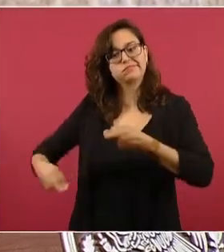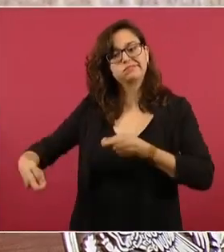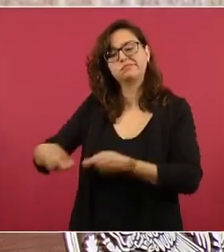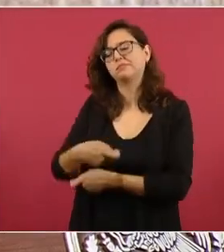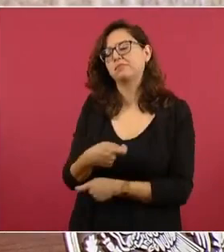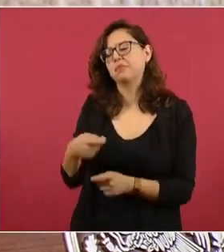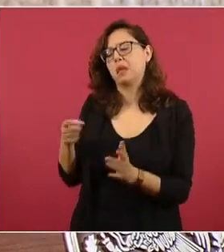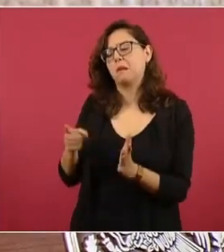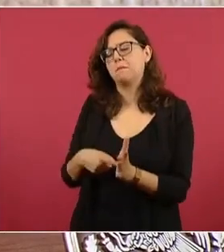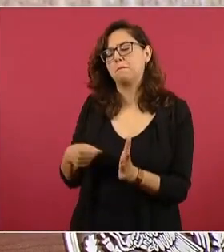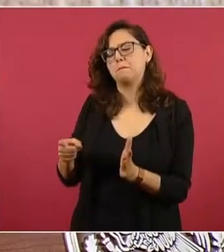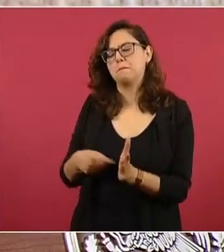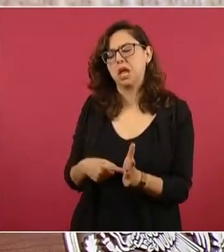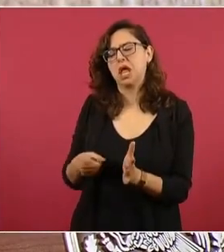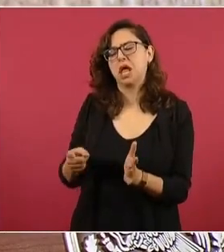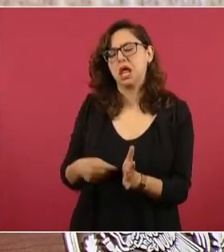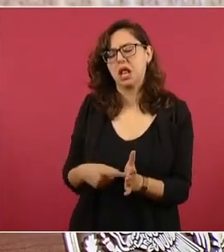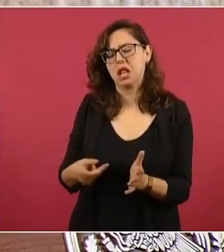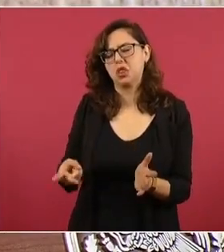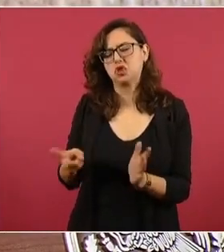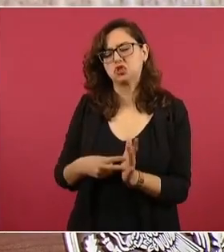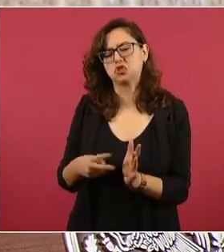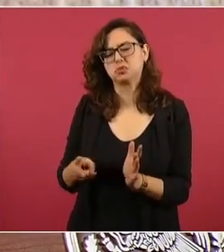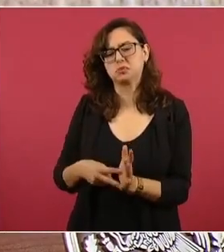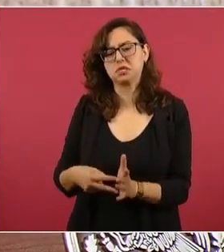1,000 pesos, 2,000 pesos.